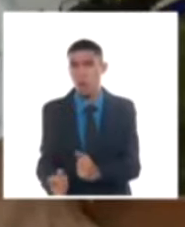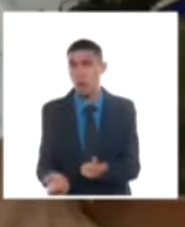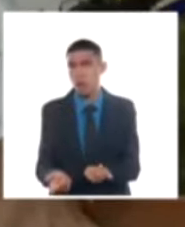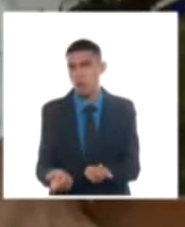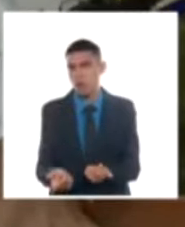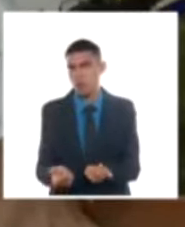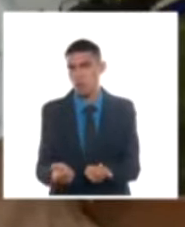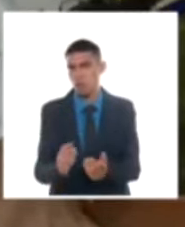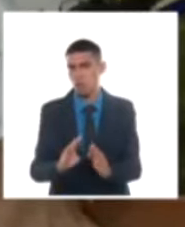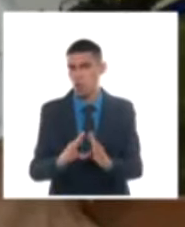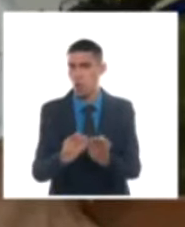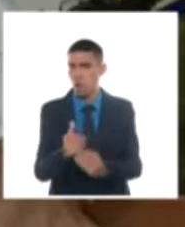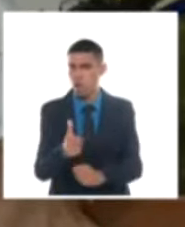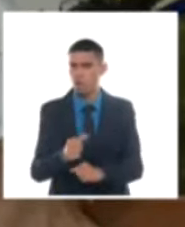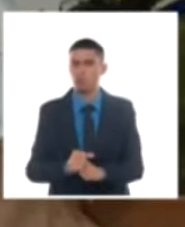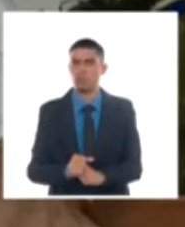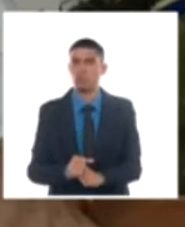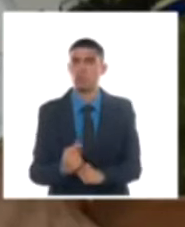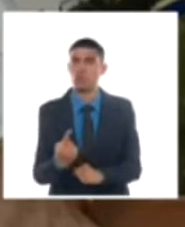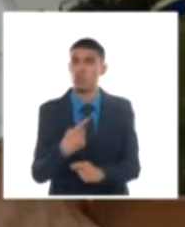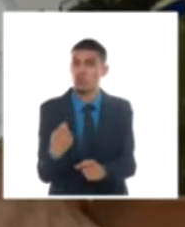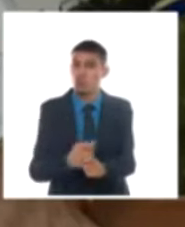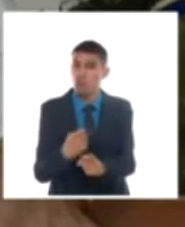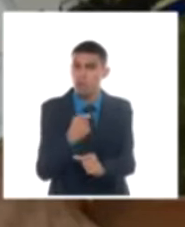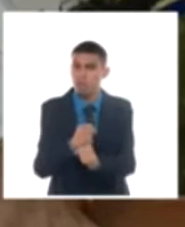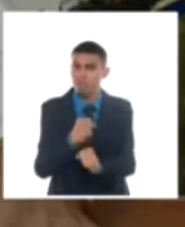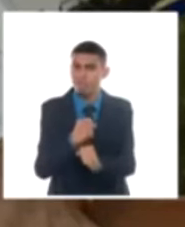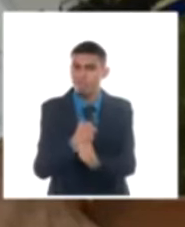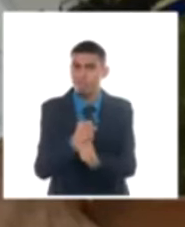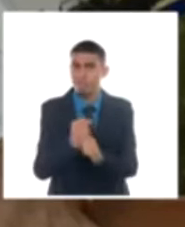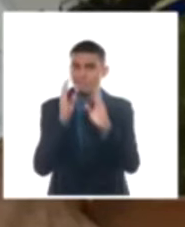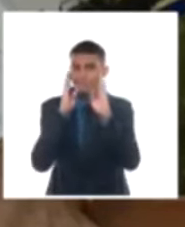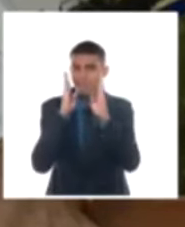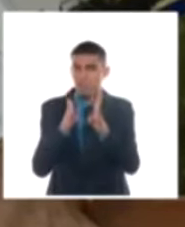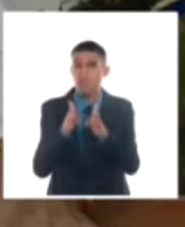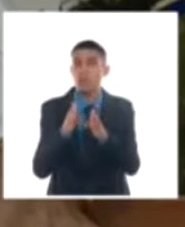productor. Todo lo contrario, lo que estamos luchando y trabajando es trabajando por